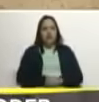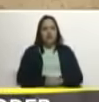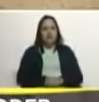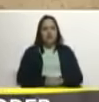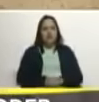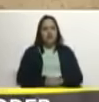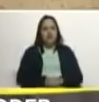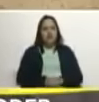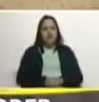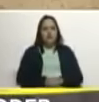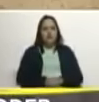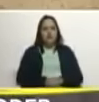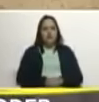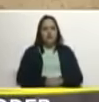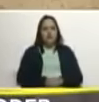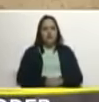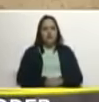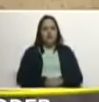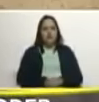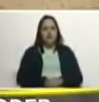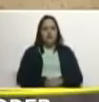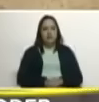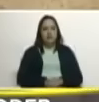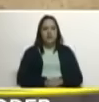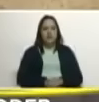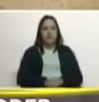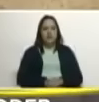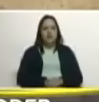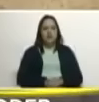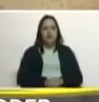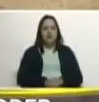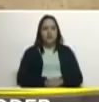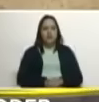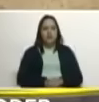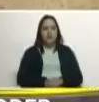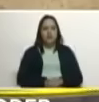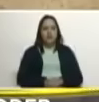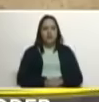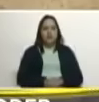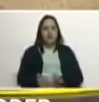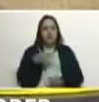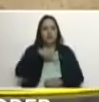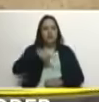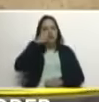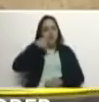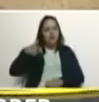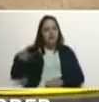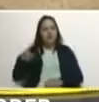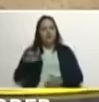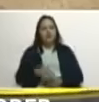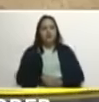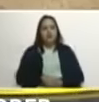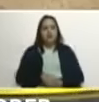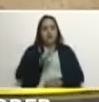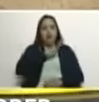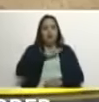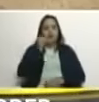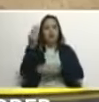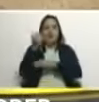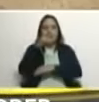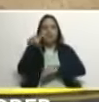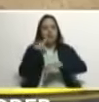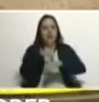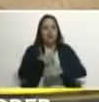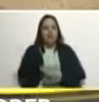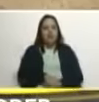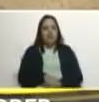leyes que tiene, bueno, nuestro pueblo, la Academia Venezolana, la propia Asamblea Nacional.